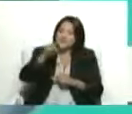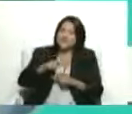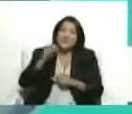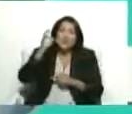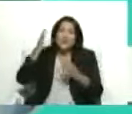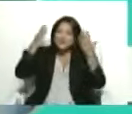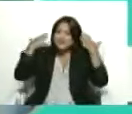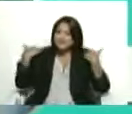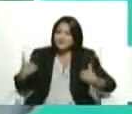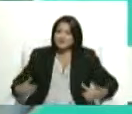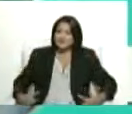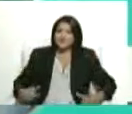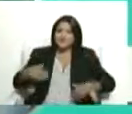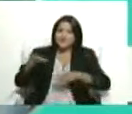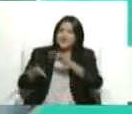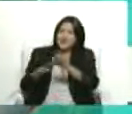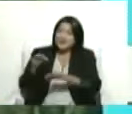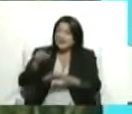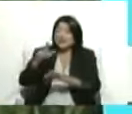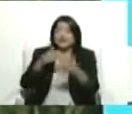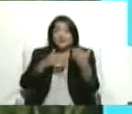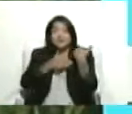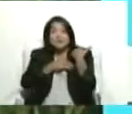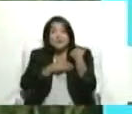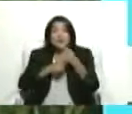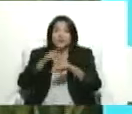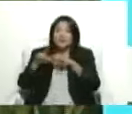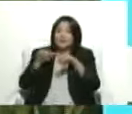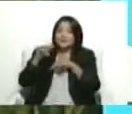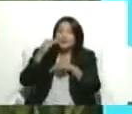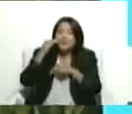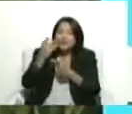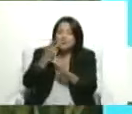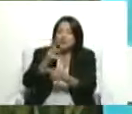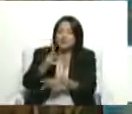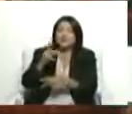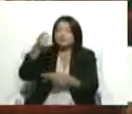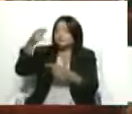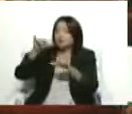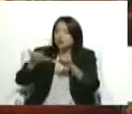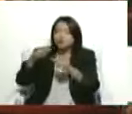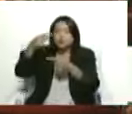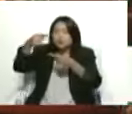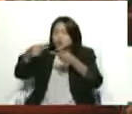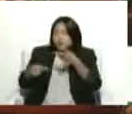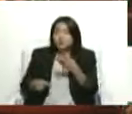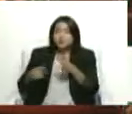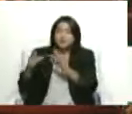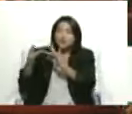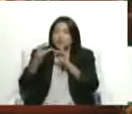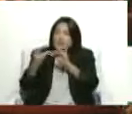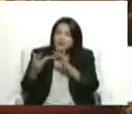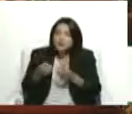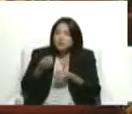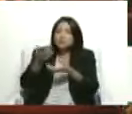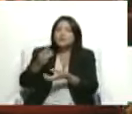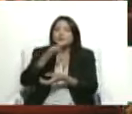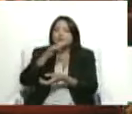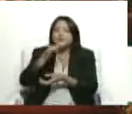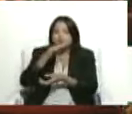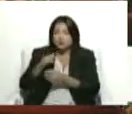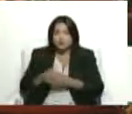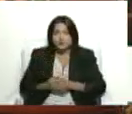explicara, ya que es su tarea, todas esas plataformas que se están creando para conectar con todas y todos los